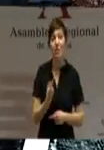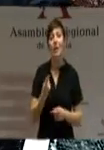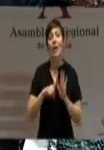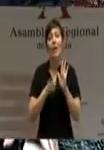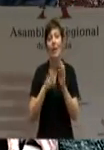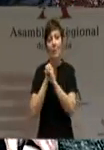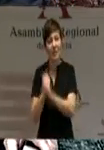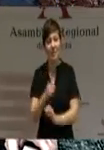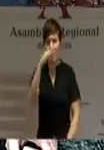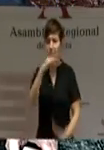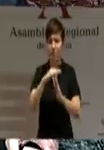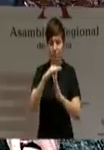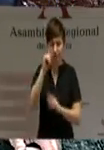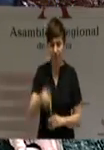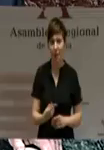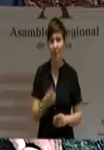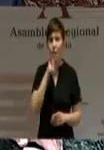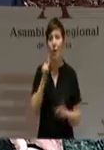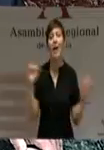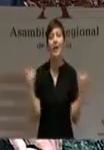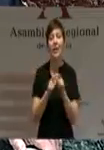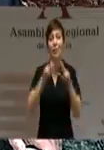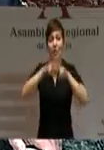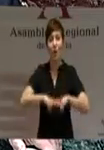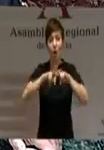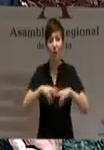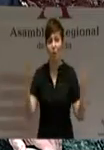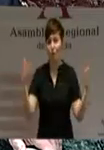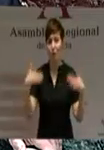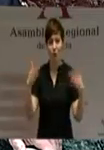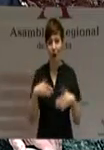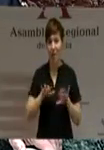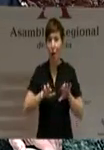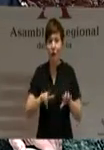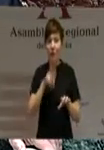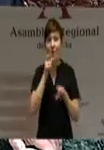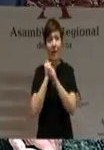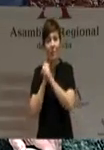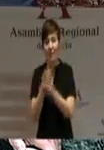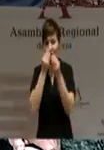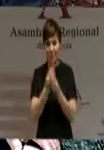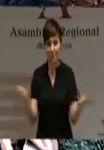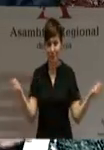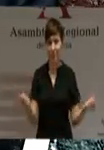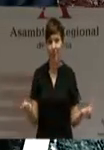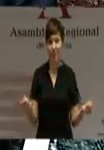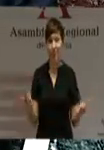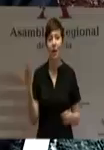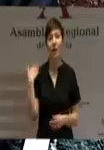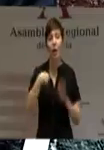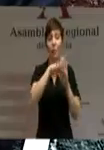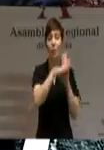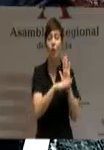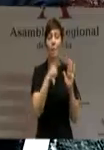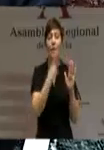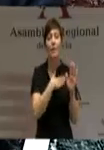No existen equipos de valoración. Ha desaparecido la Oficina para la Dependencia. Dijeron ustedes en su programa, pondremos